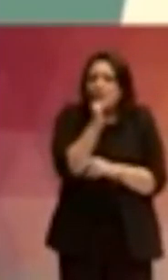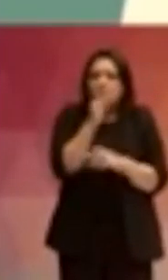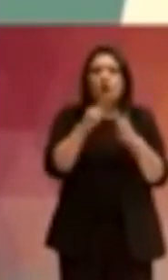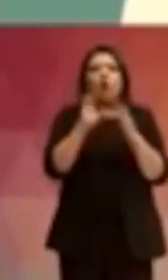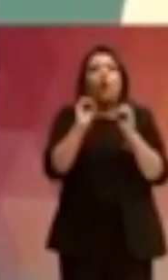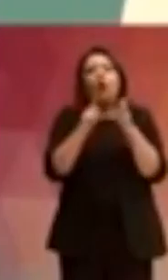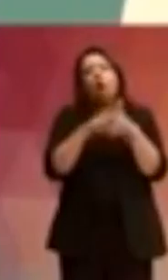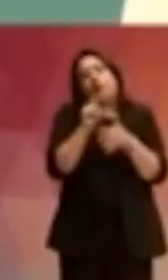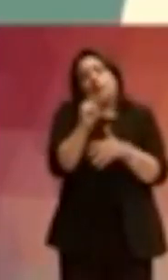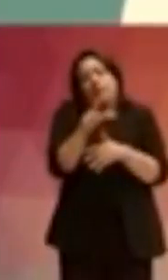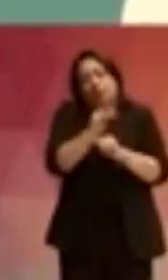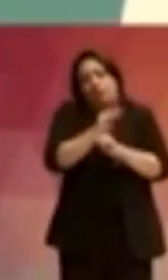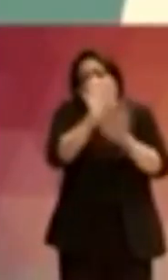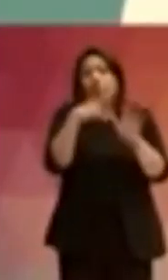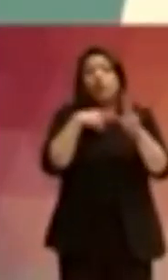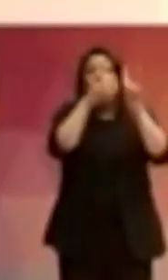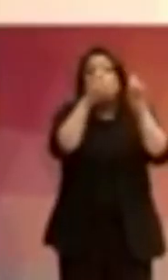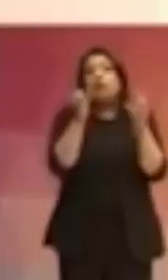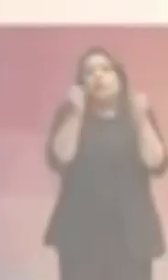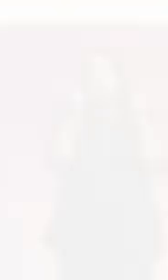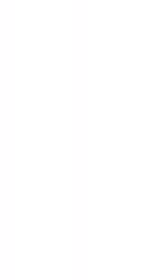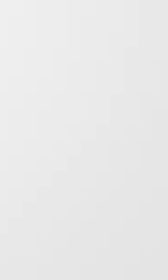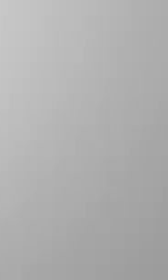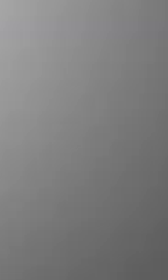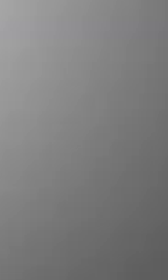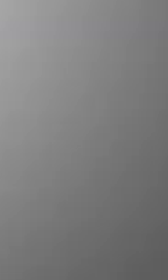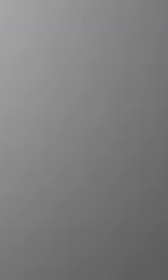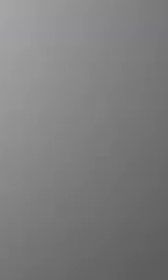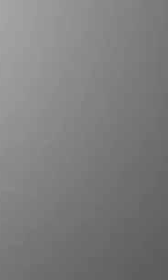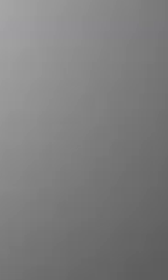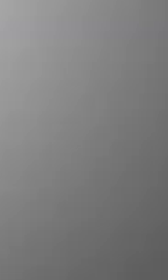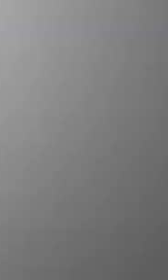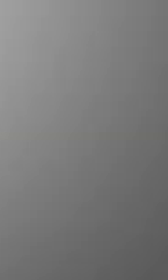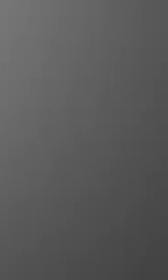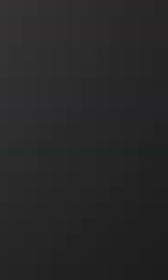Nacional de Seguridad no está funcionando. Notimex.